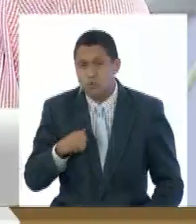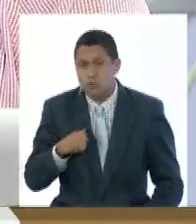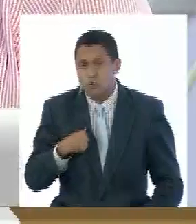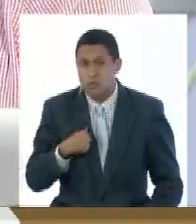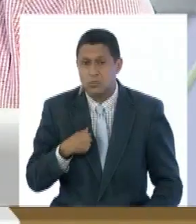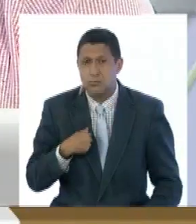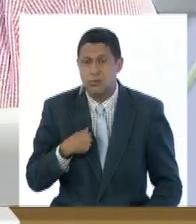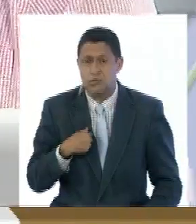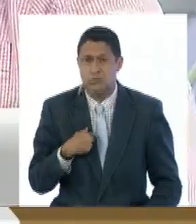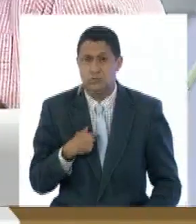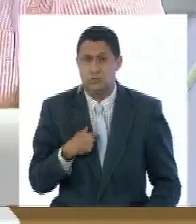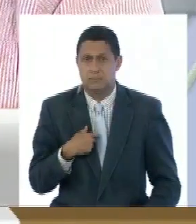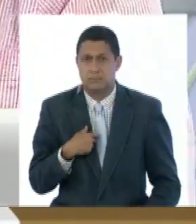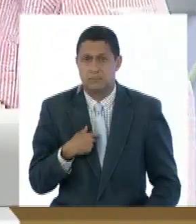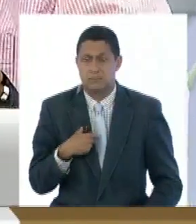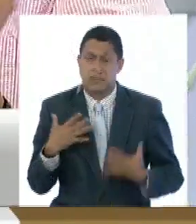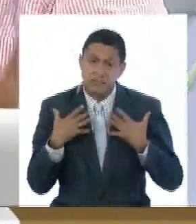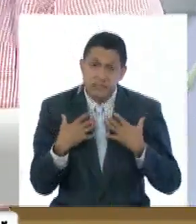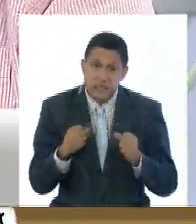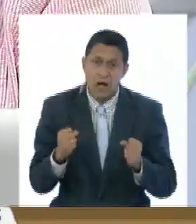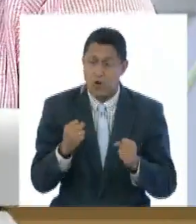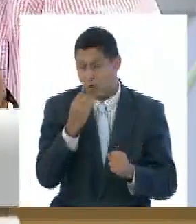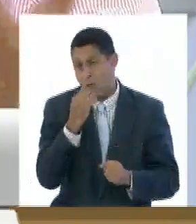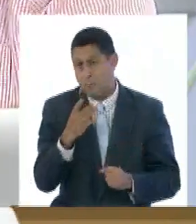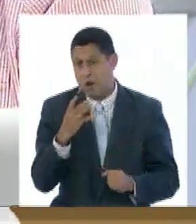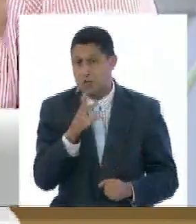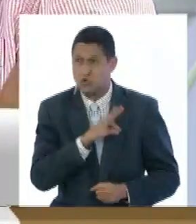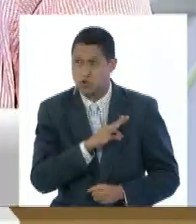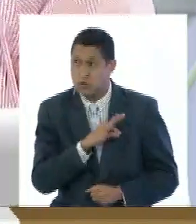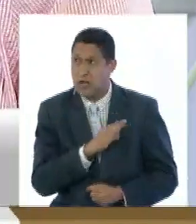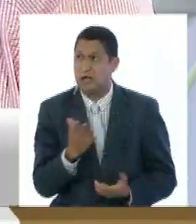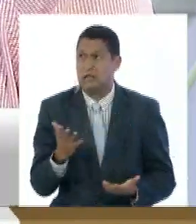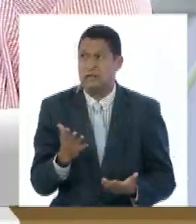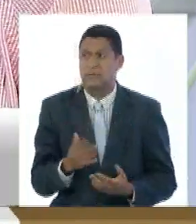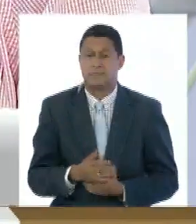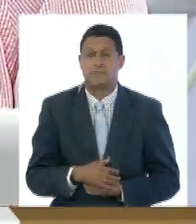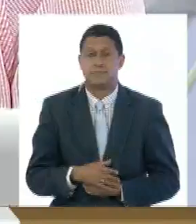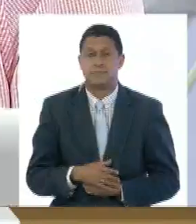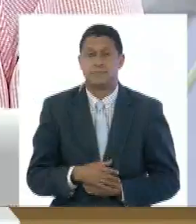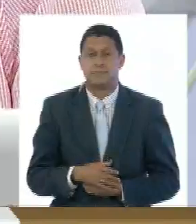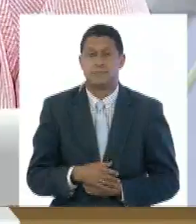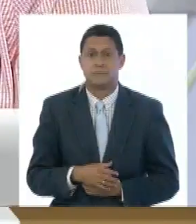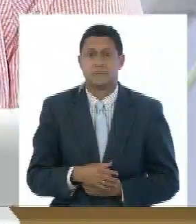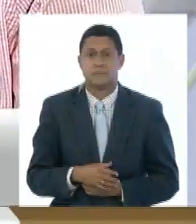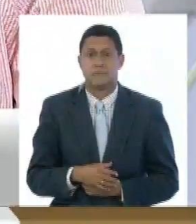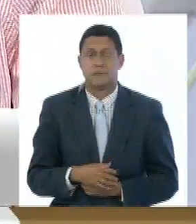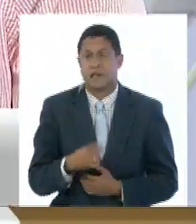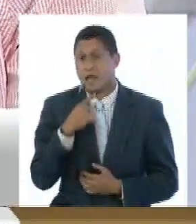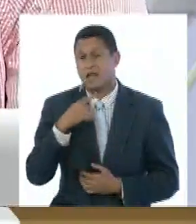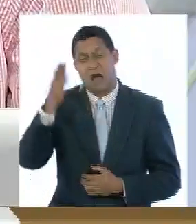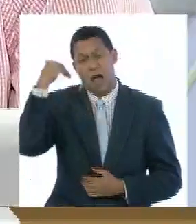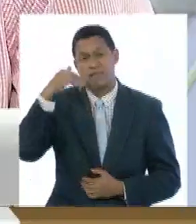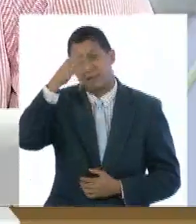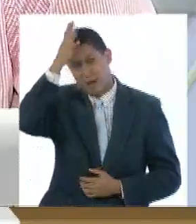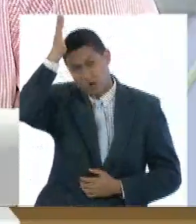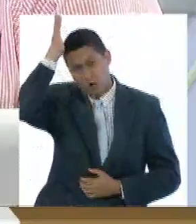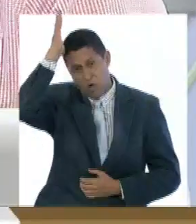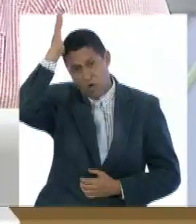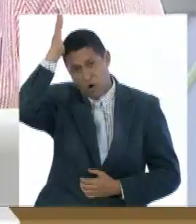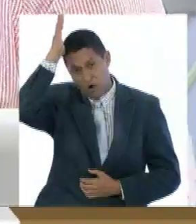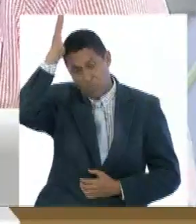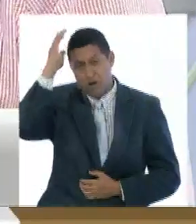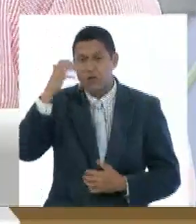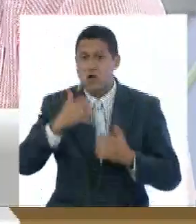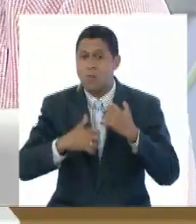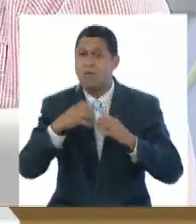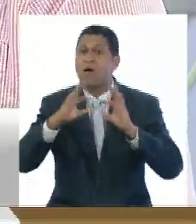punto de vista de salud y bienestar social y etcétera, que viene desde la antigua Roma, había una